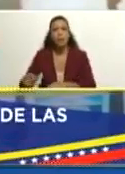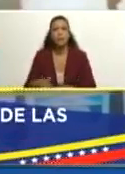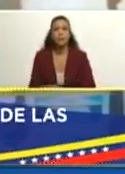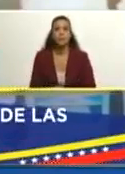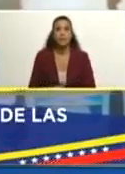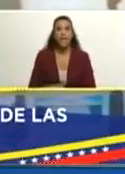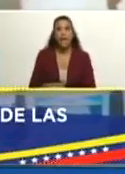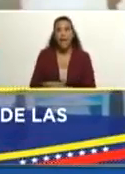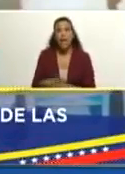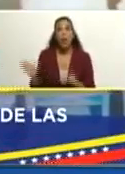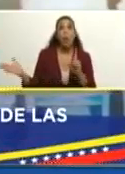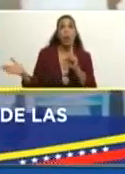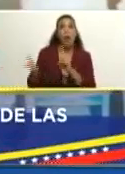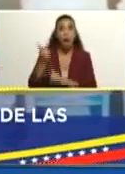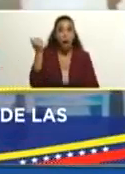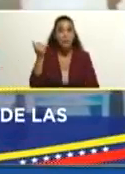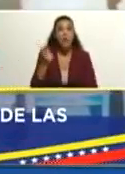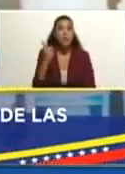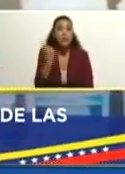y logramos, sobre todo